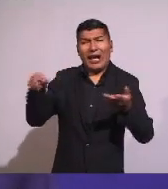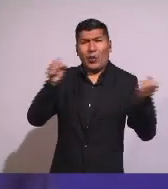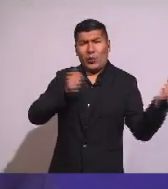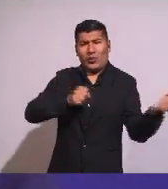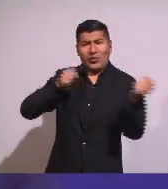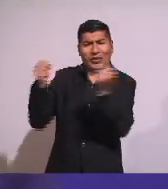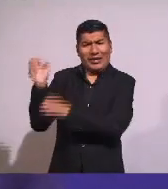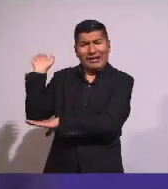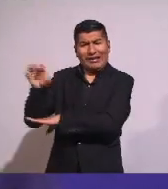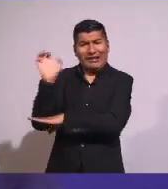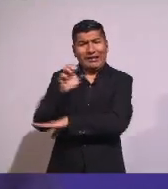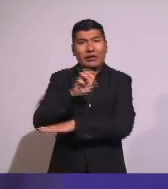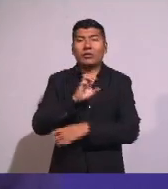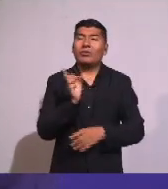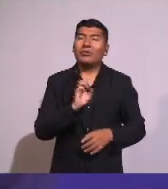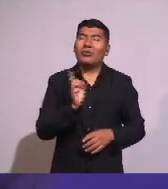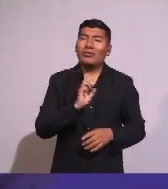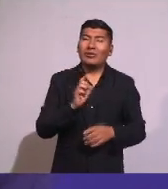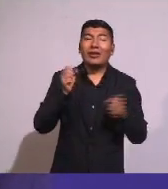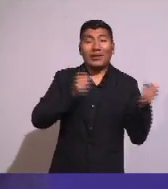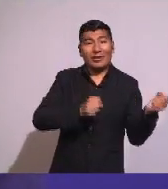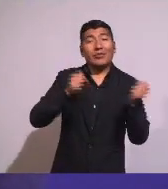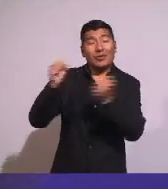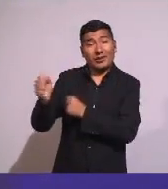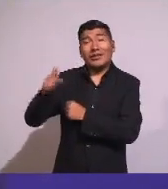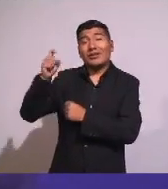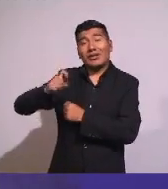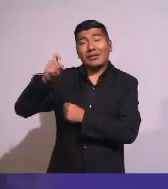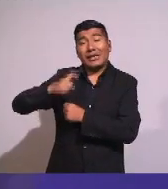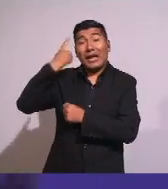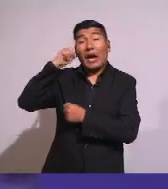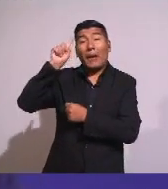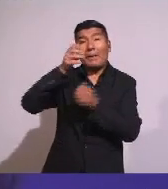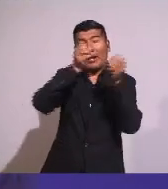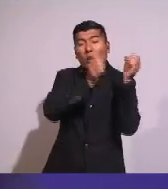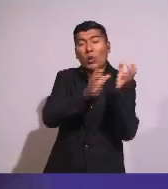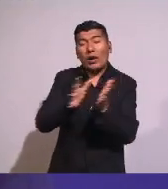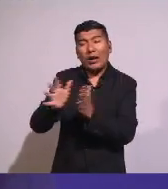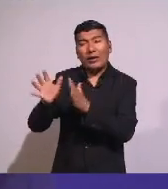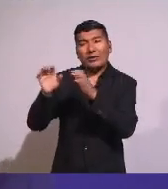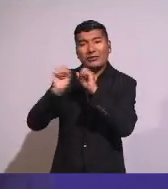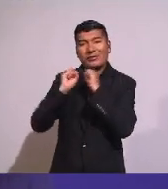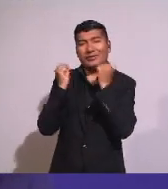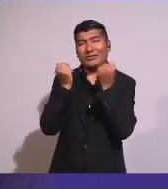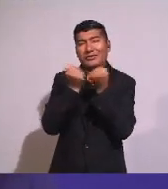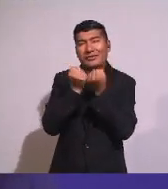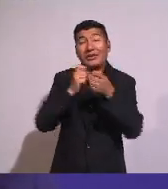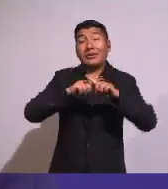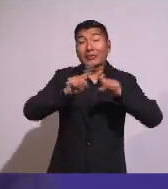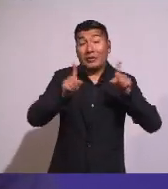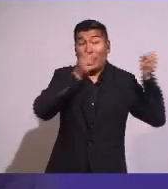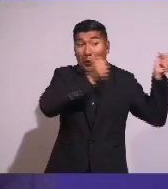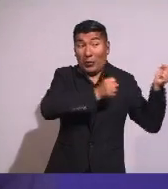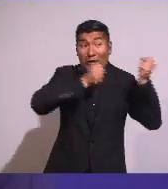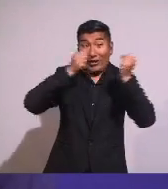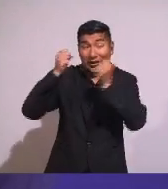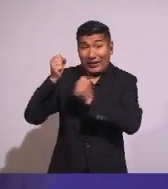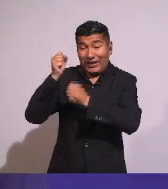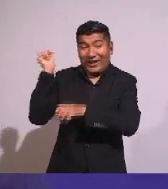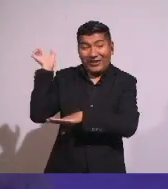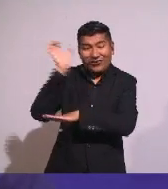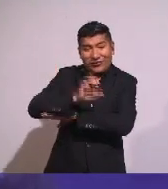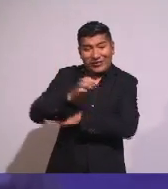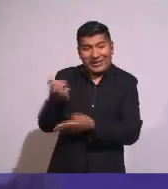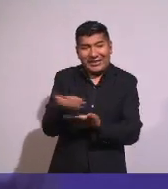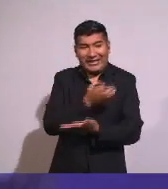no el poder es necesario para organizarnos en sociedad pero el poder por el poder por